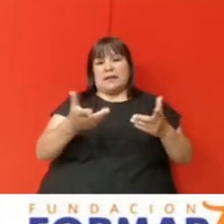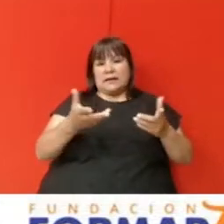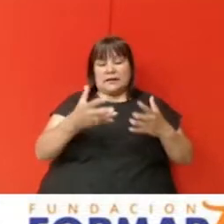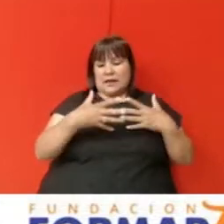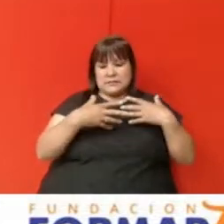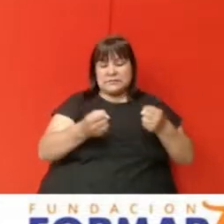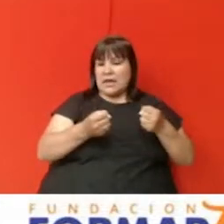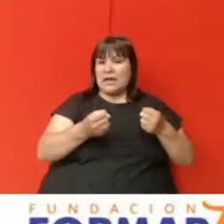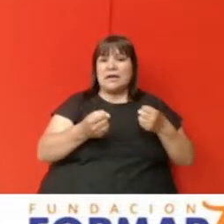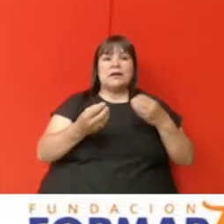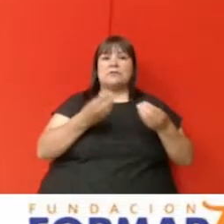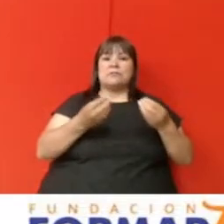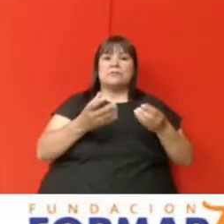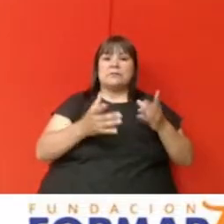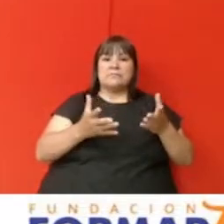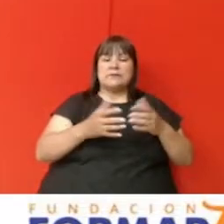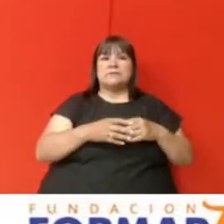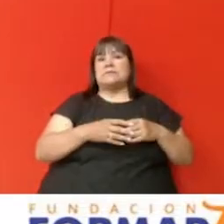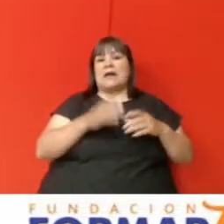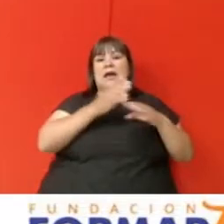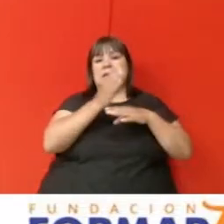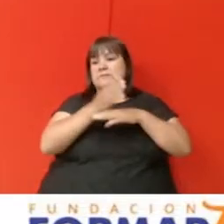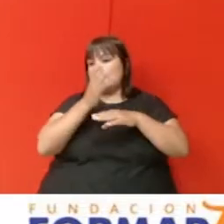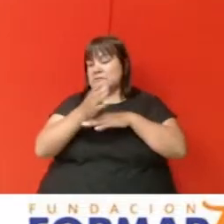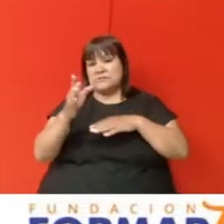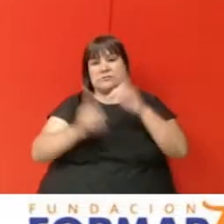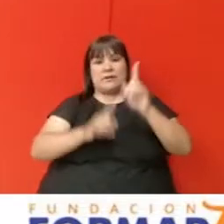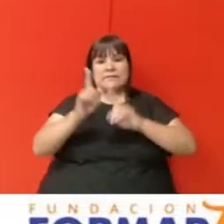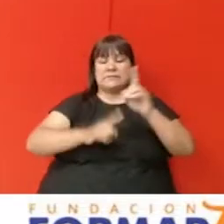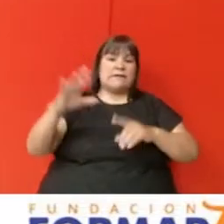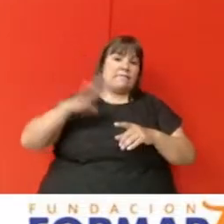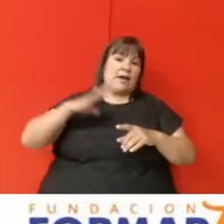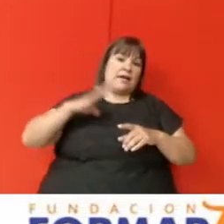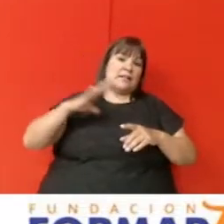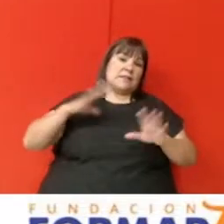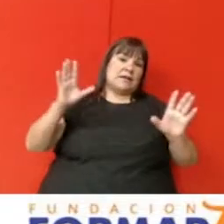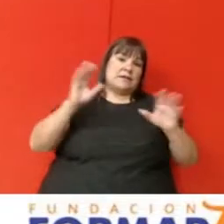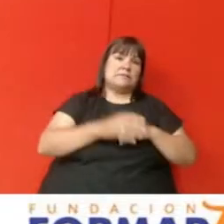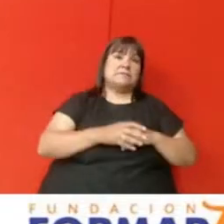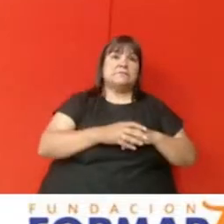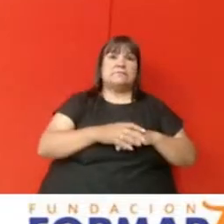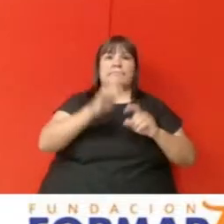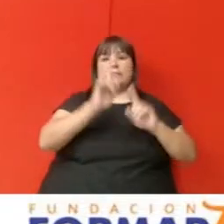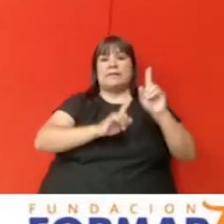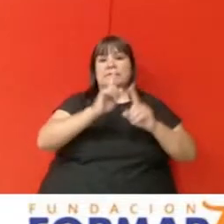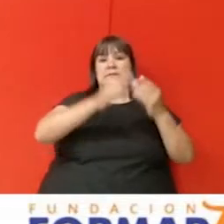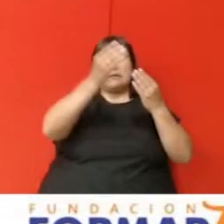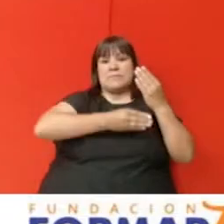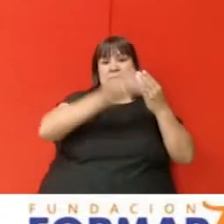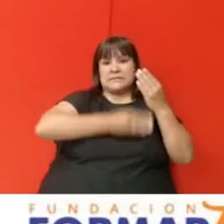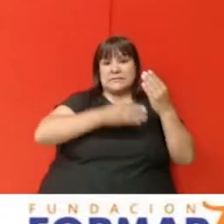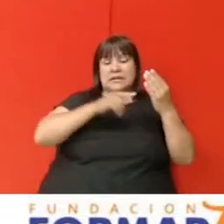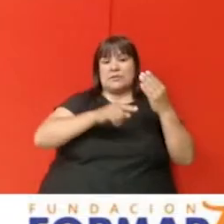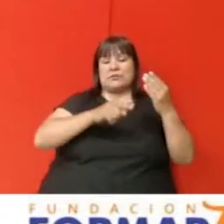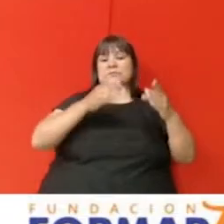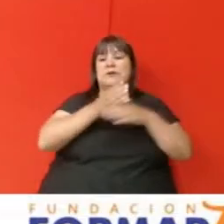o cobertura o de cobertura, no tiene acceso a esto. Aunque no lo crean, hay ministerios de provincias que no tienen en su plan